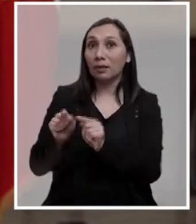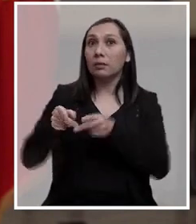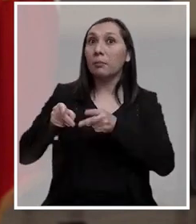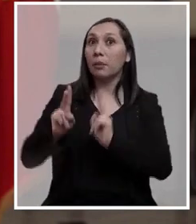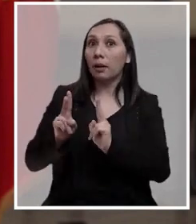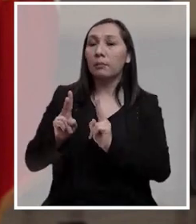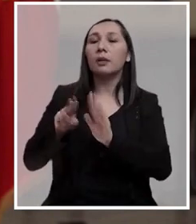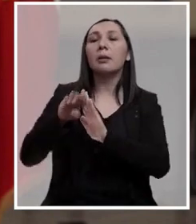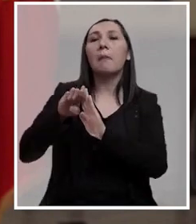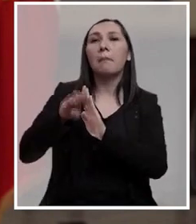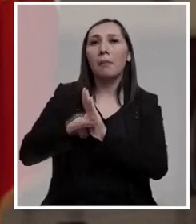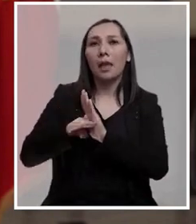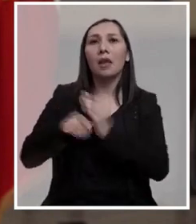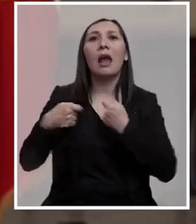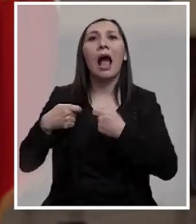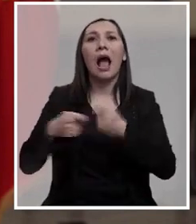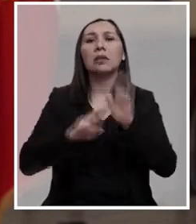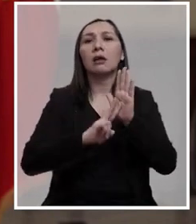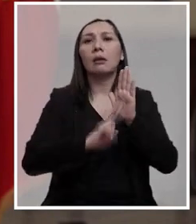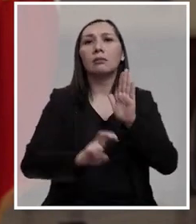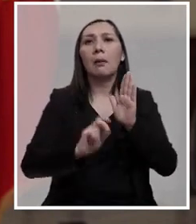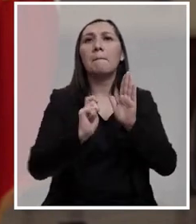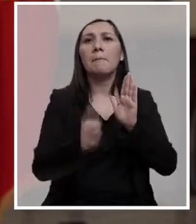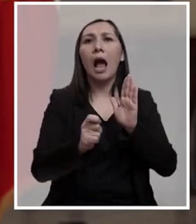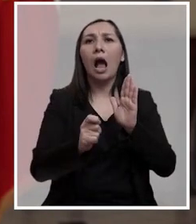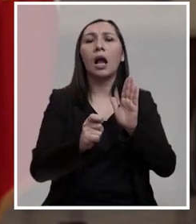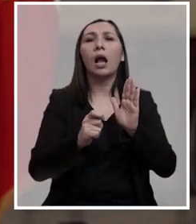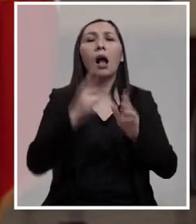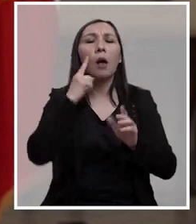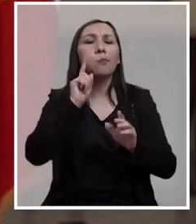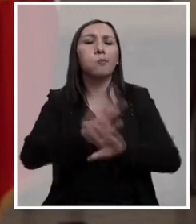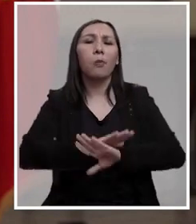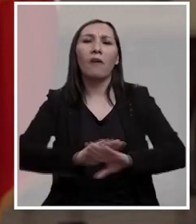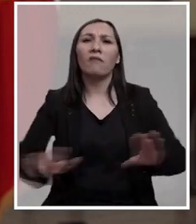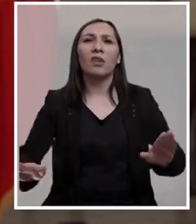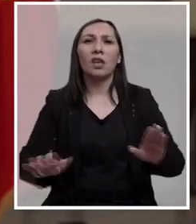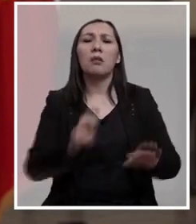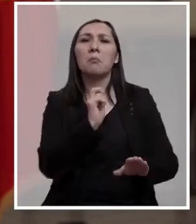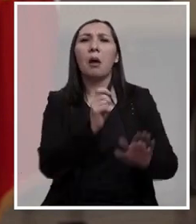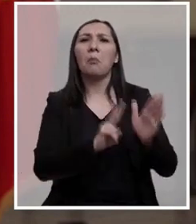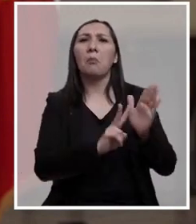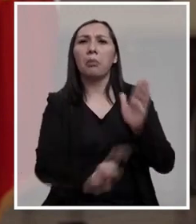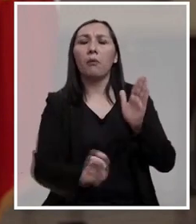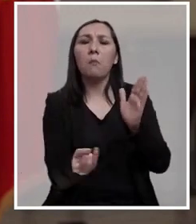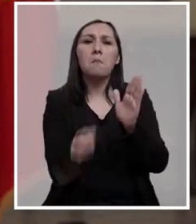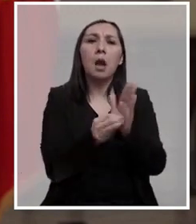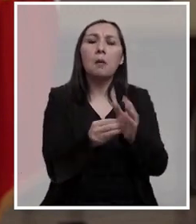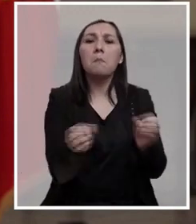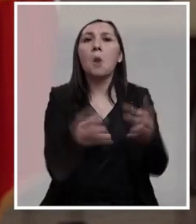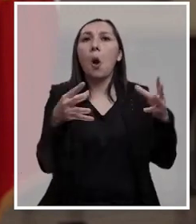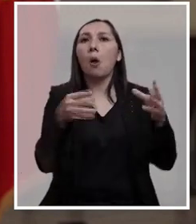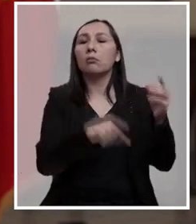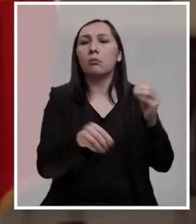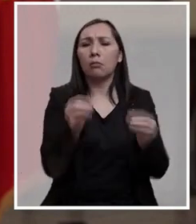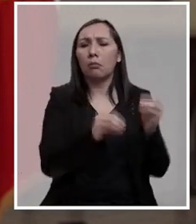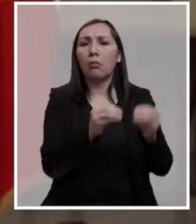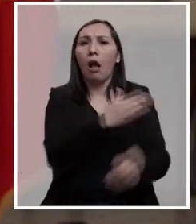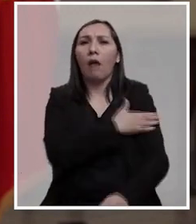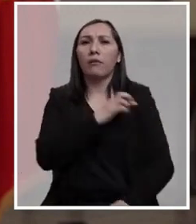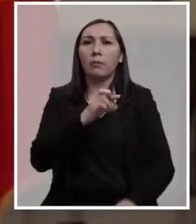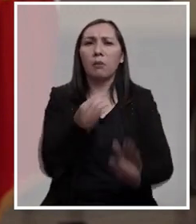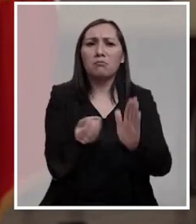permitirá rebajar el monto de las comisiones y terminar de una vez por todas con las comisiones fantasmas que hoy cobran las fp